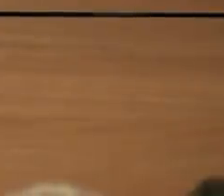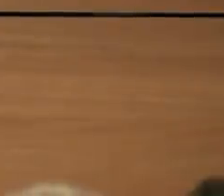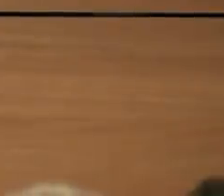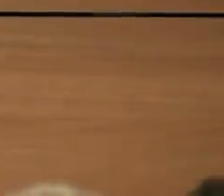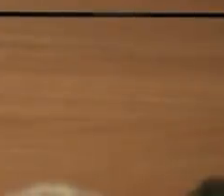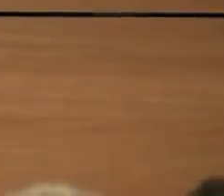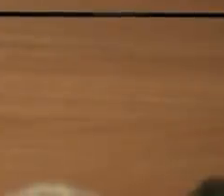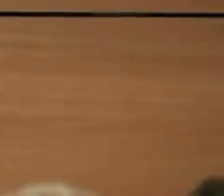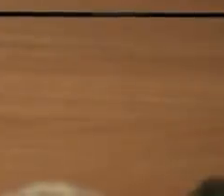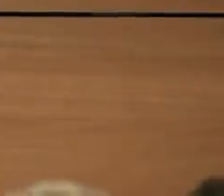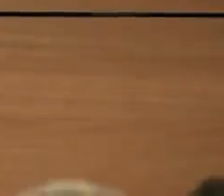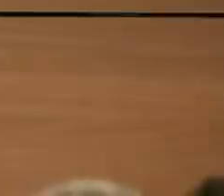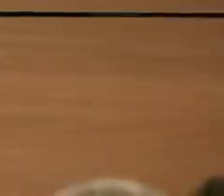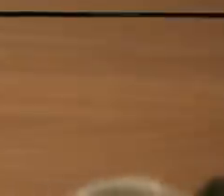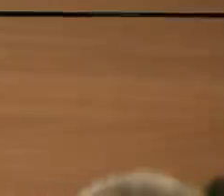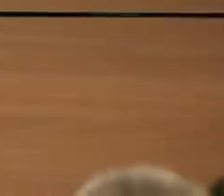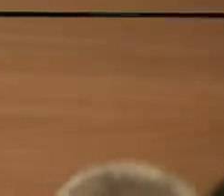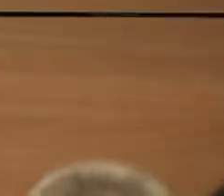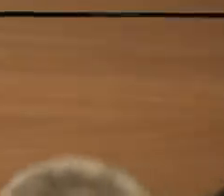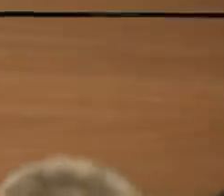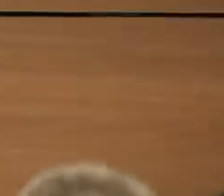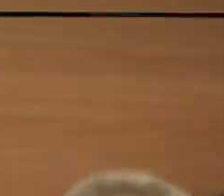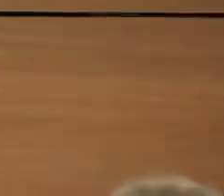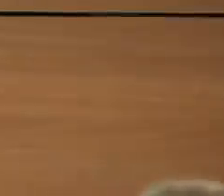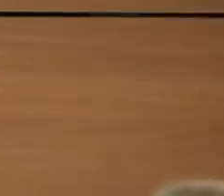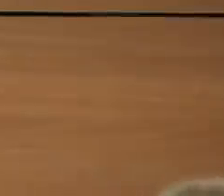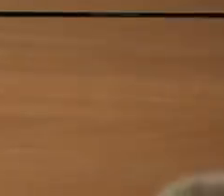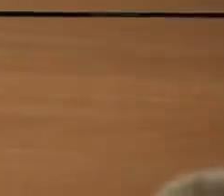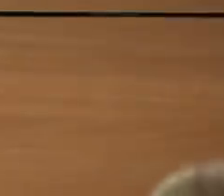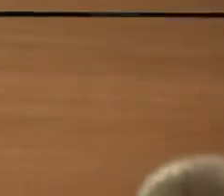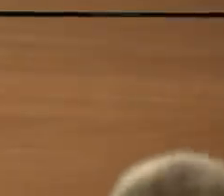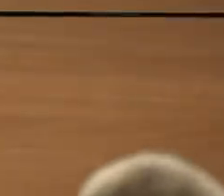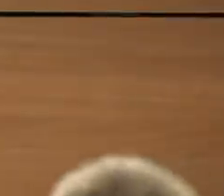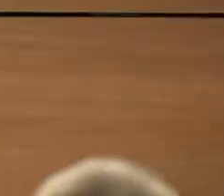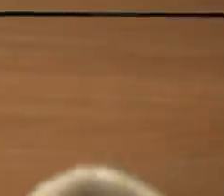se integran al corredor sin demolerlos.